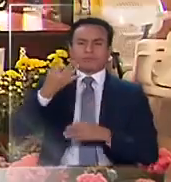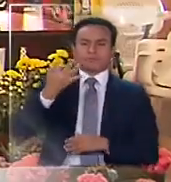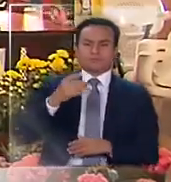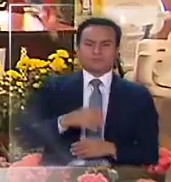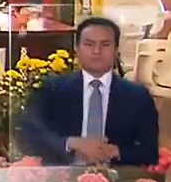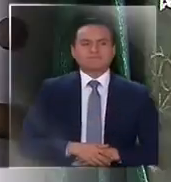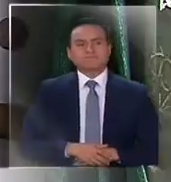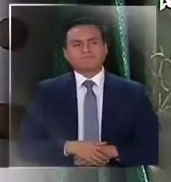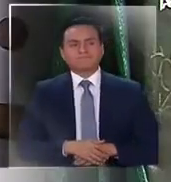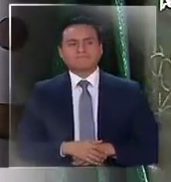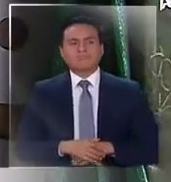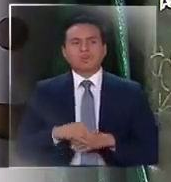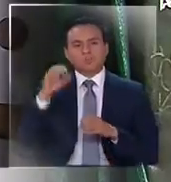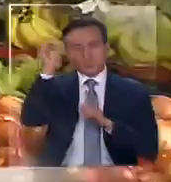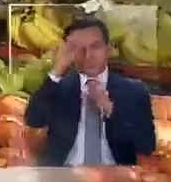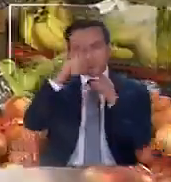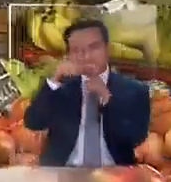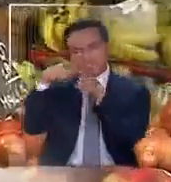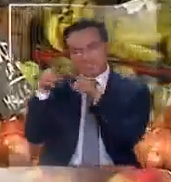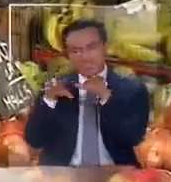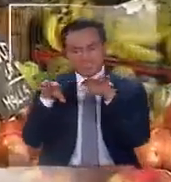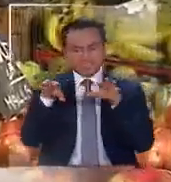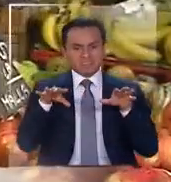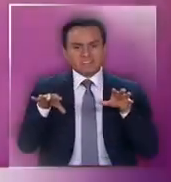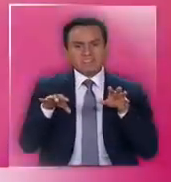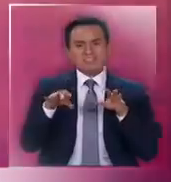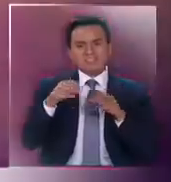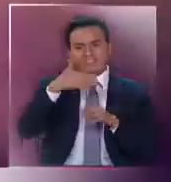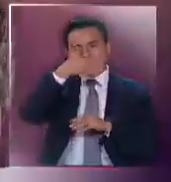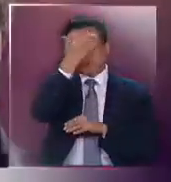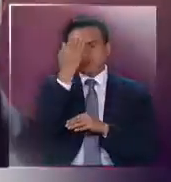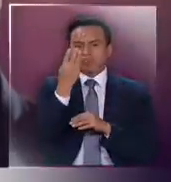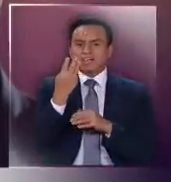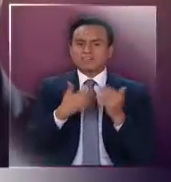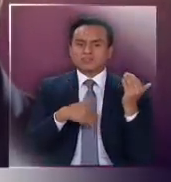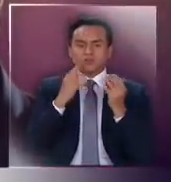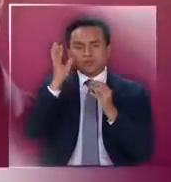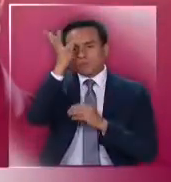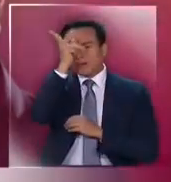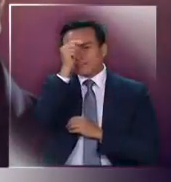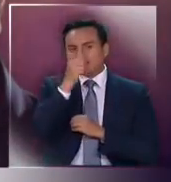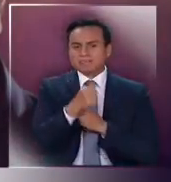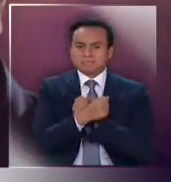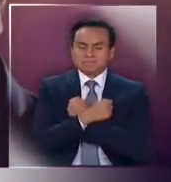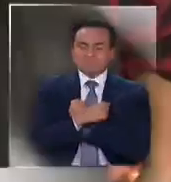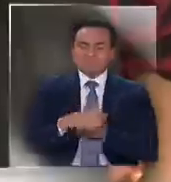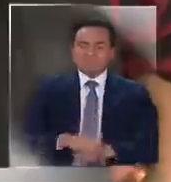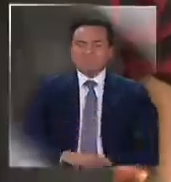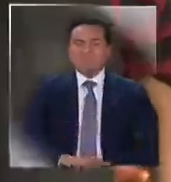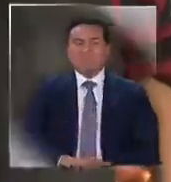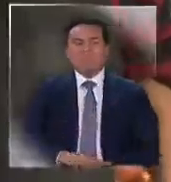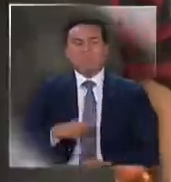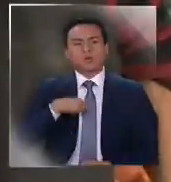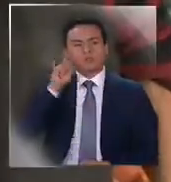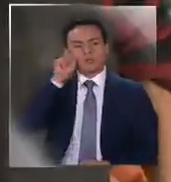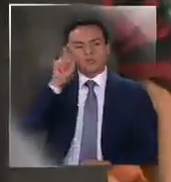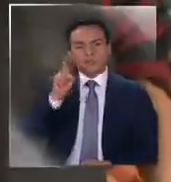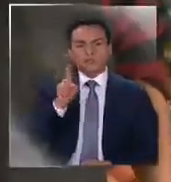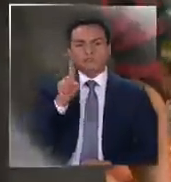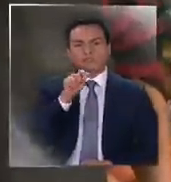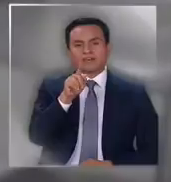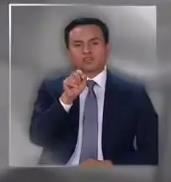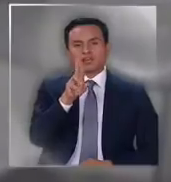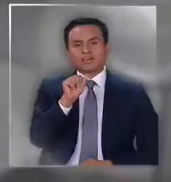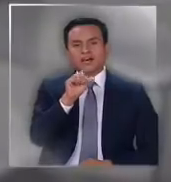maneras. Opiniones divididas ante estos íconos de la canción romántica. Yo prefiero